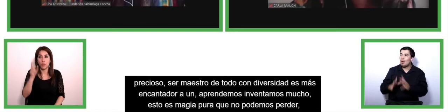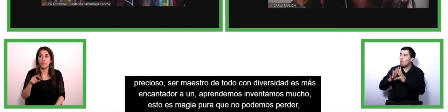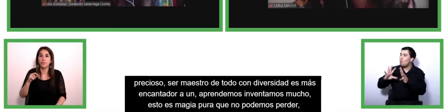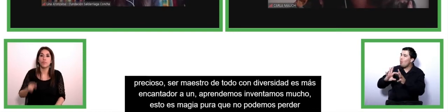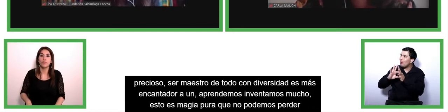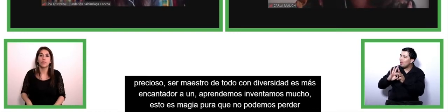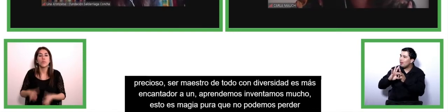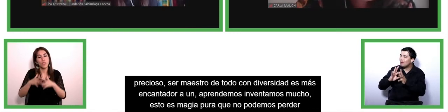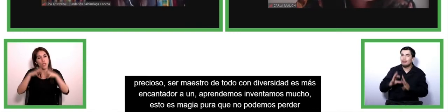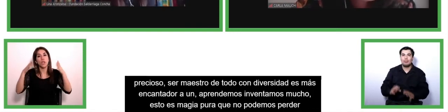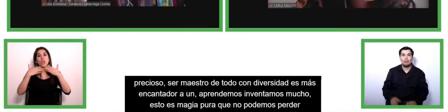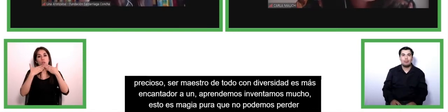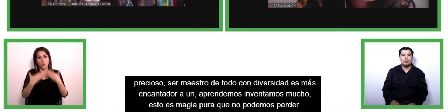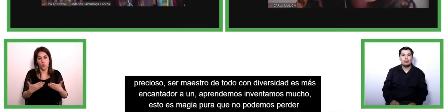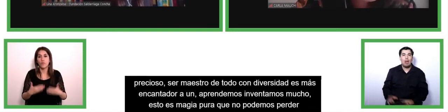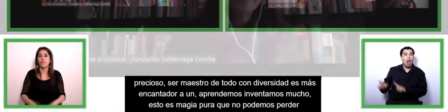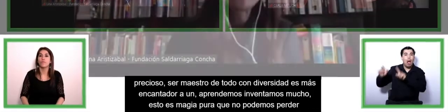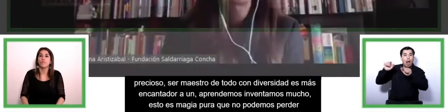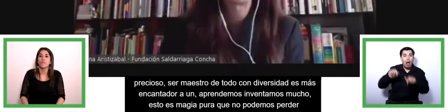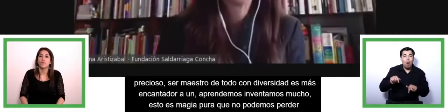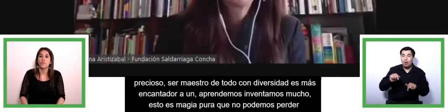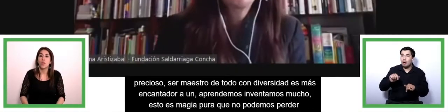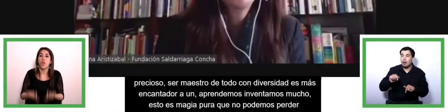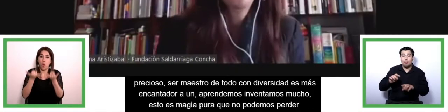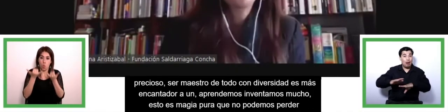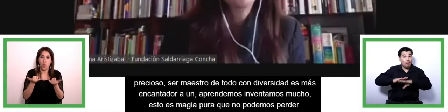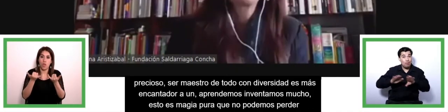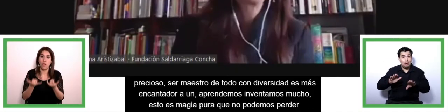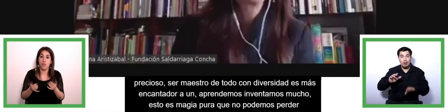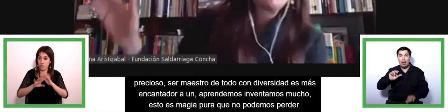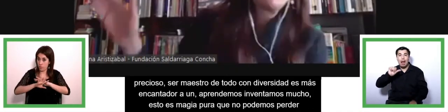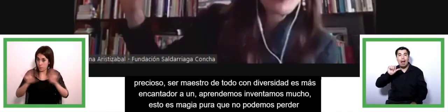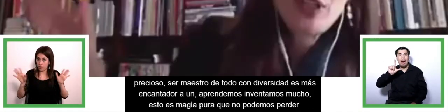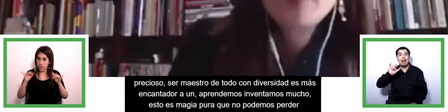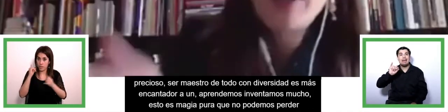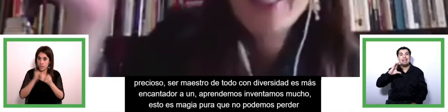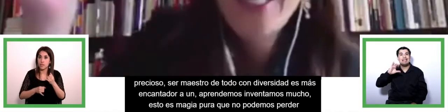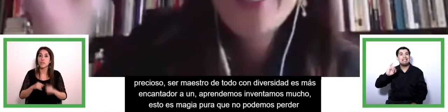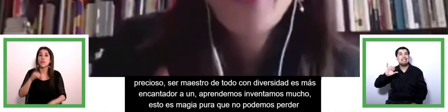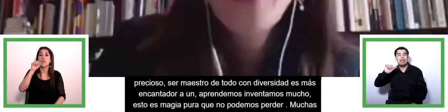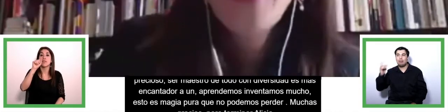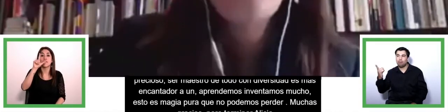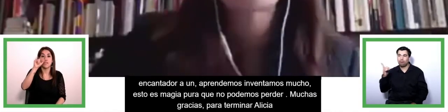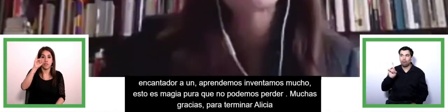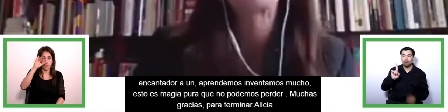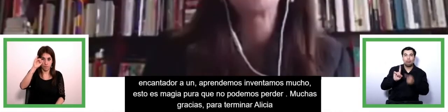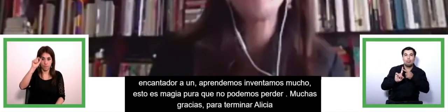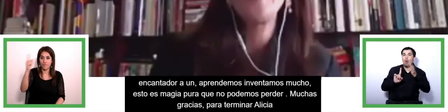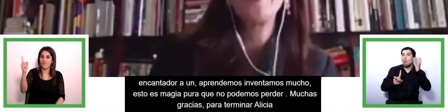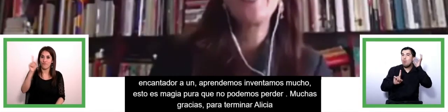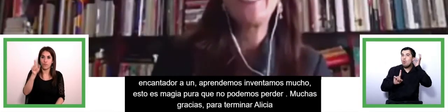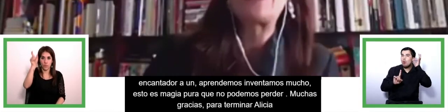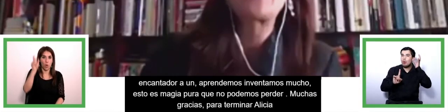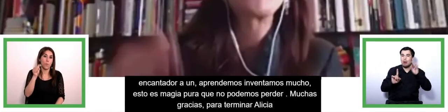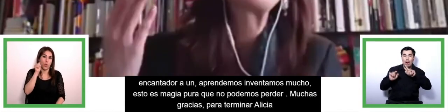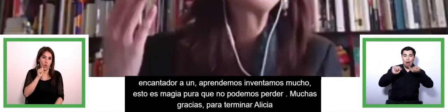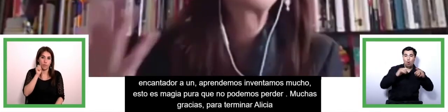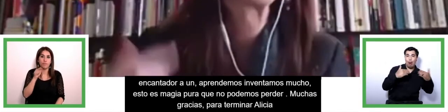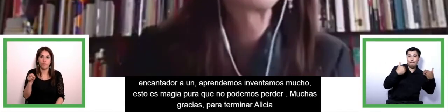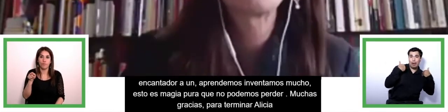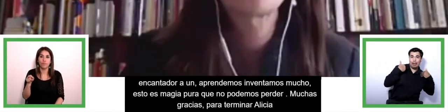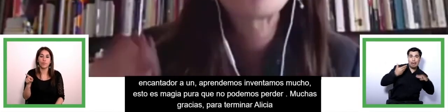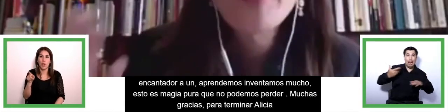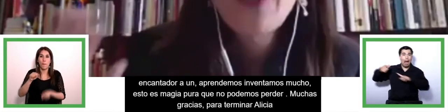Muchas gracias. Y entonces, para terminar, Alicia, nos devolvimos de las prácticas a la política. Entonces,